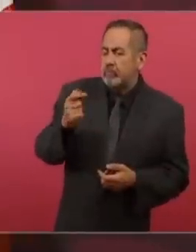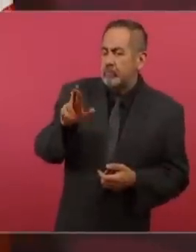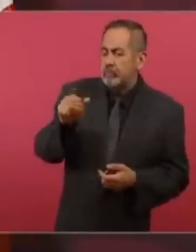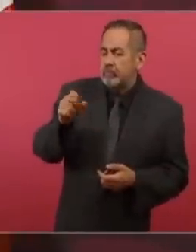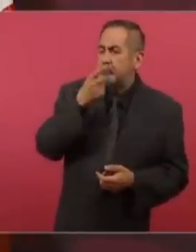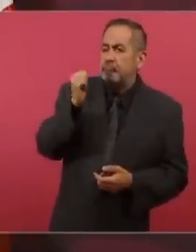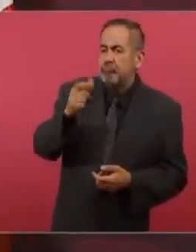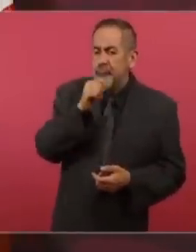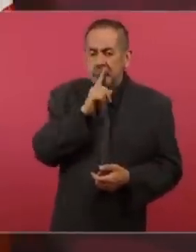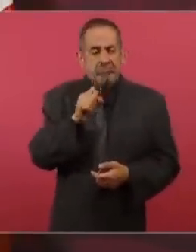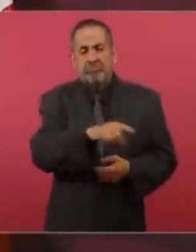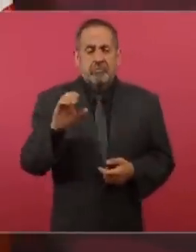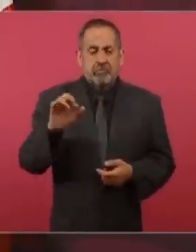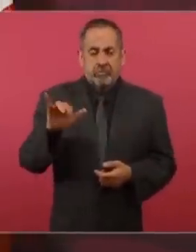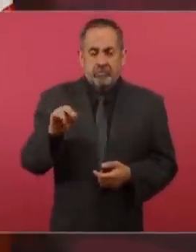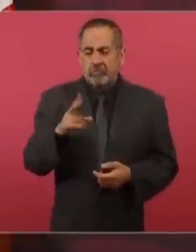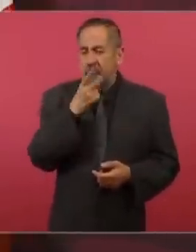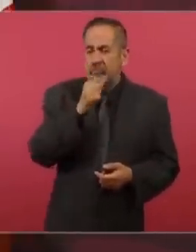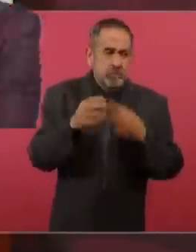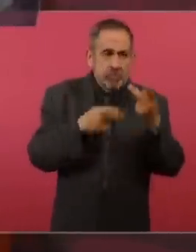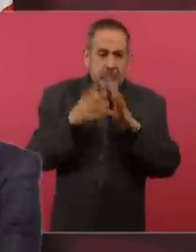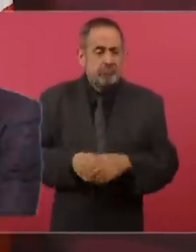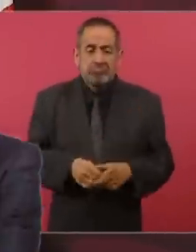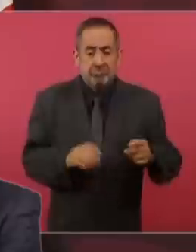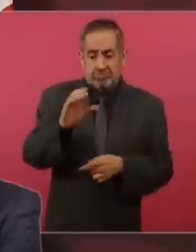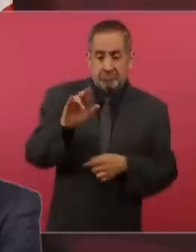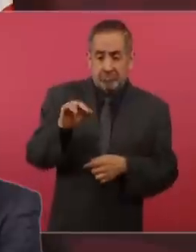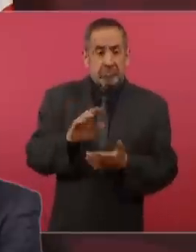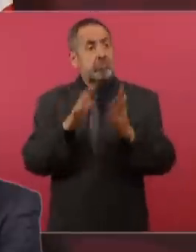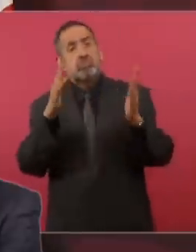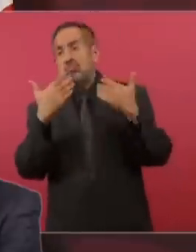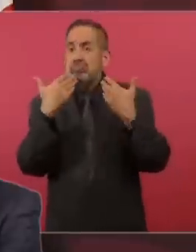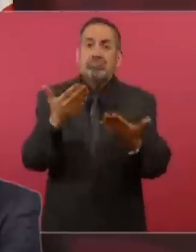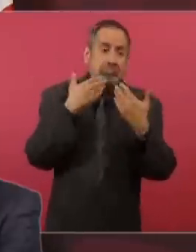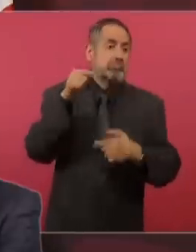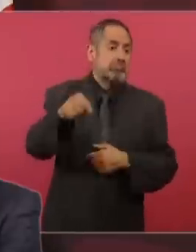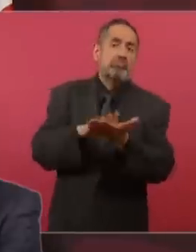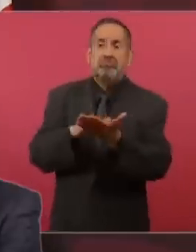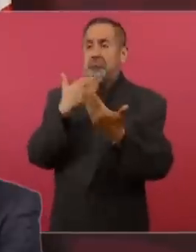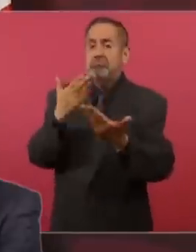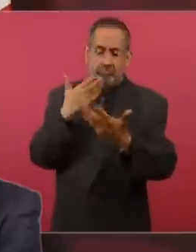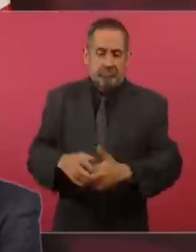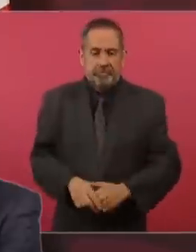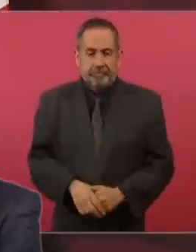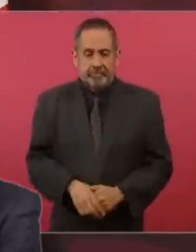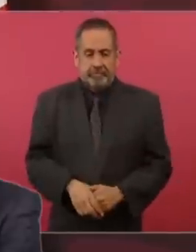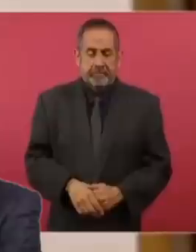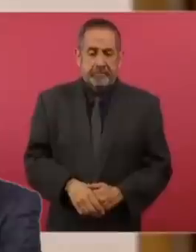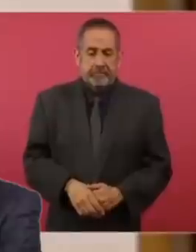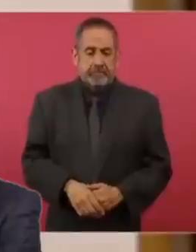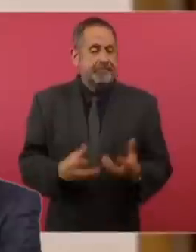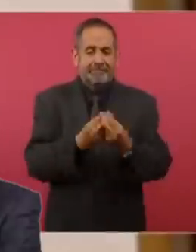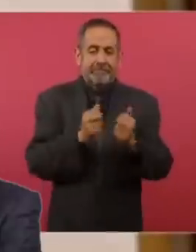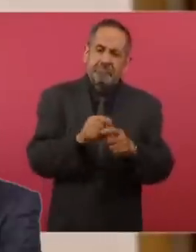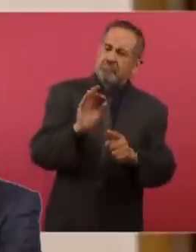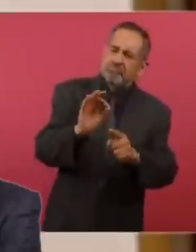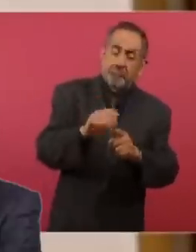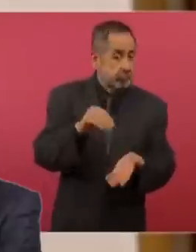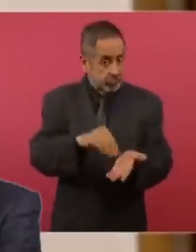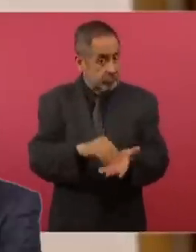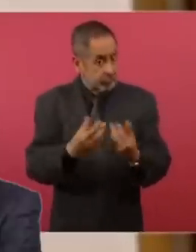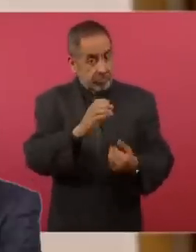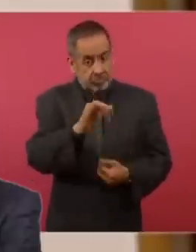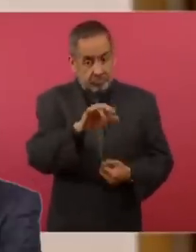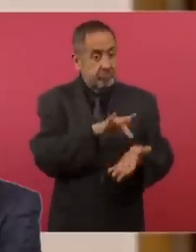nada. Ni Ciro, no, al contrario. Ciro le aplaudía a García Luna. Era simpatizante de García Luna. Todavía